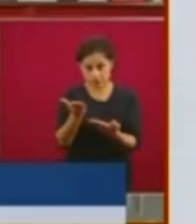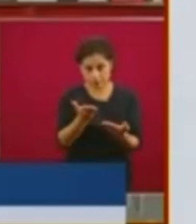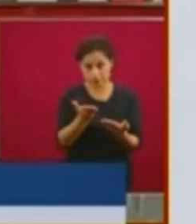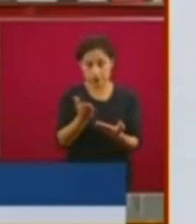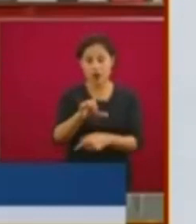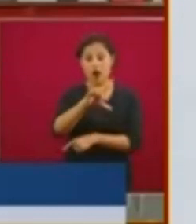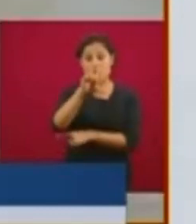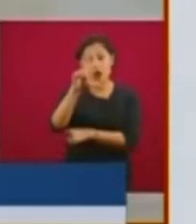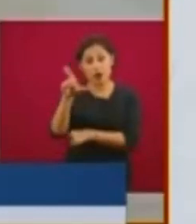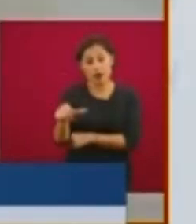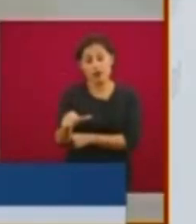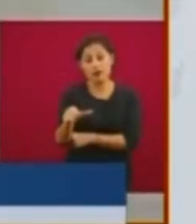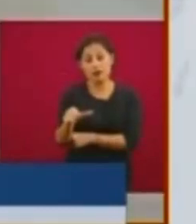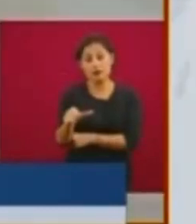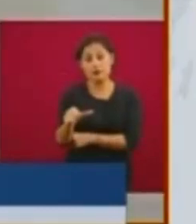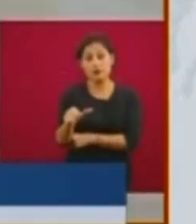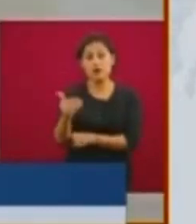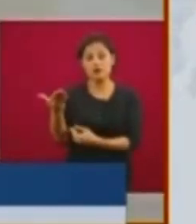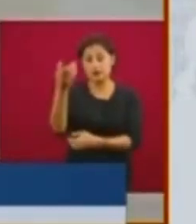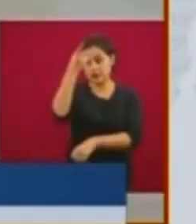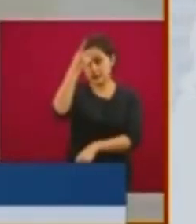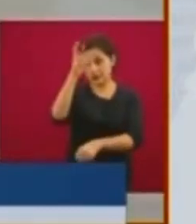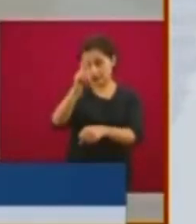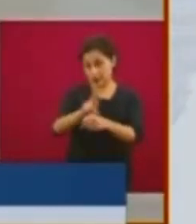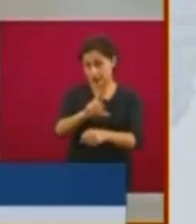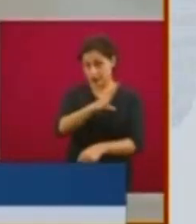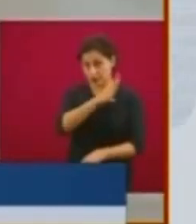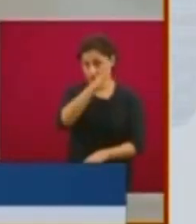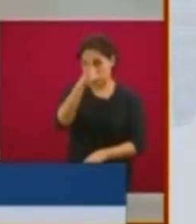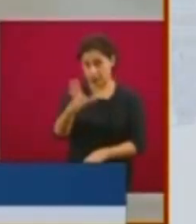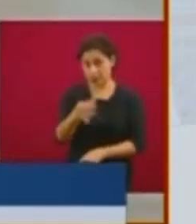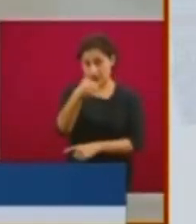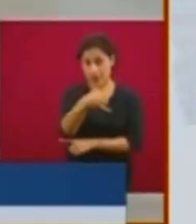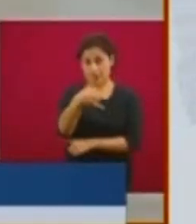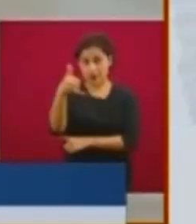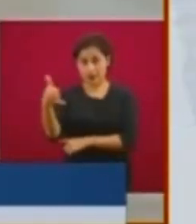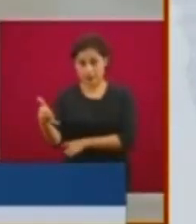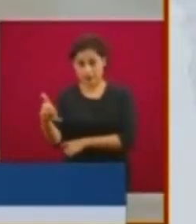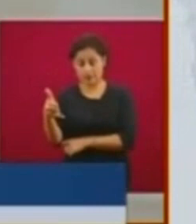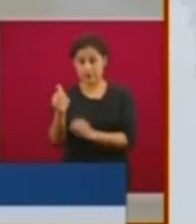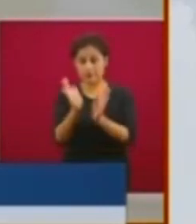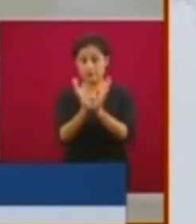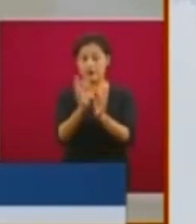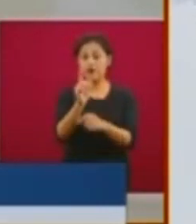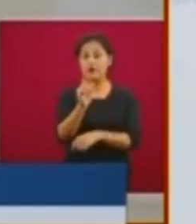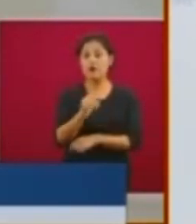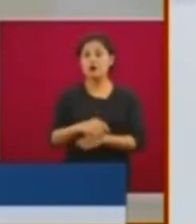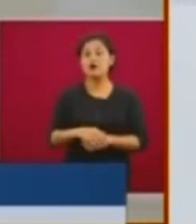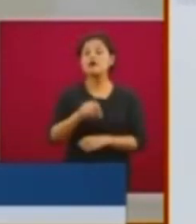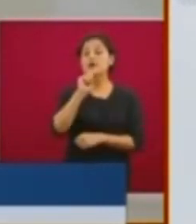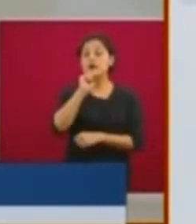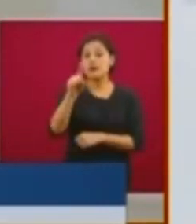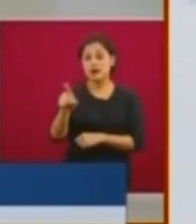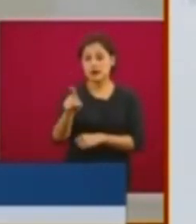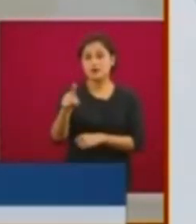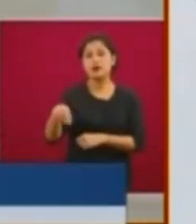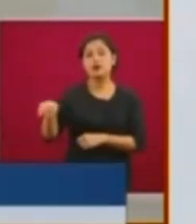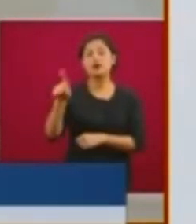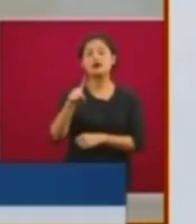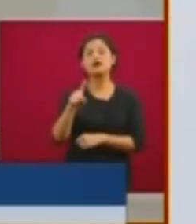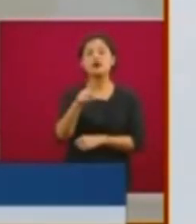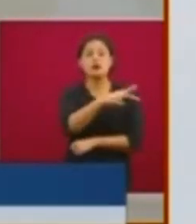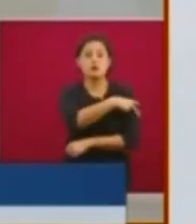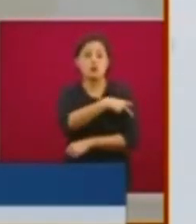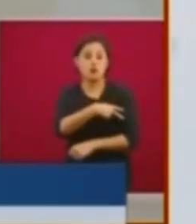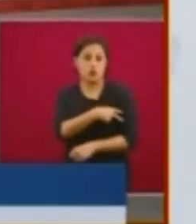la finalidad de dos temas fundamentales. Uno, el primero es reactivar la economía a través de la infraestructura, a través del empleo que hace la